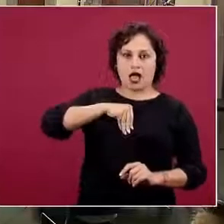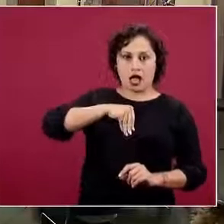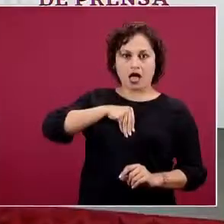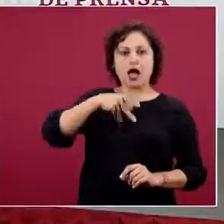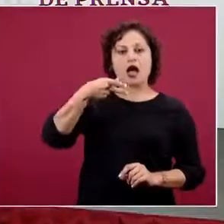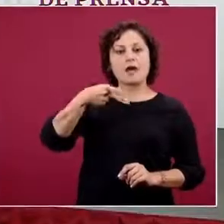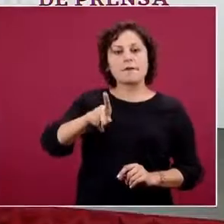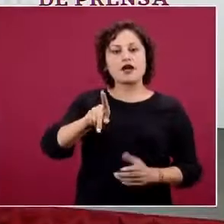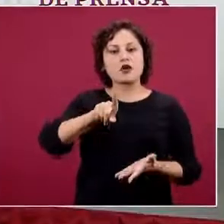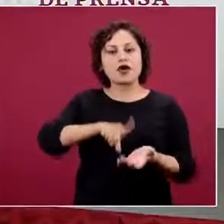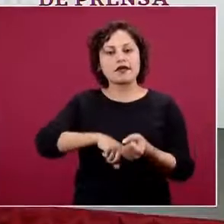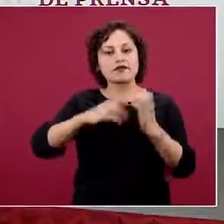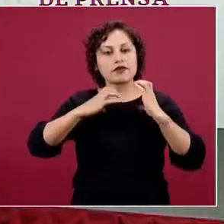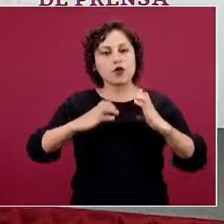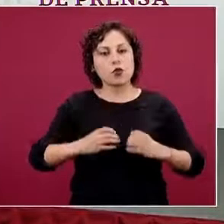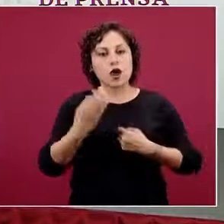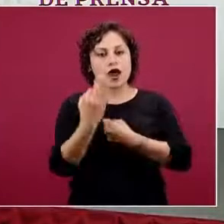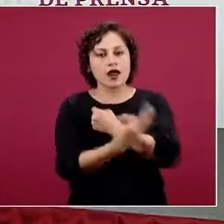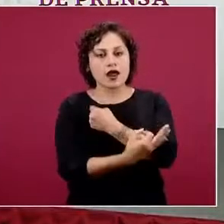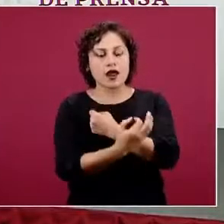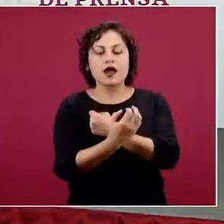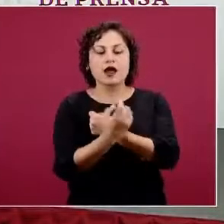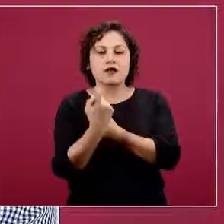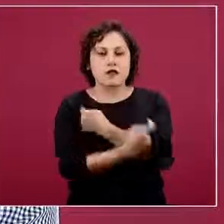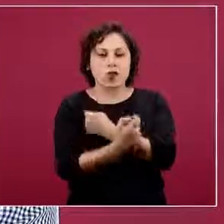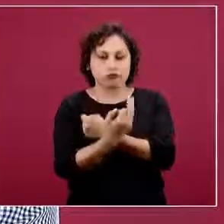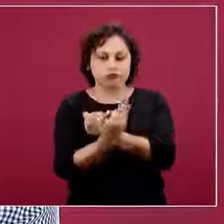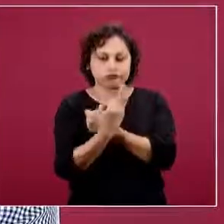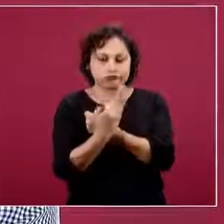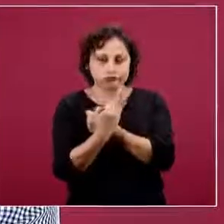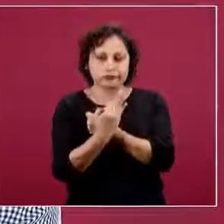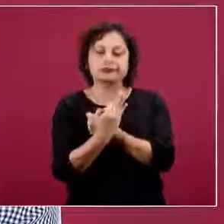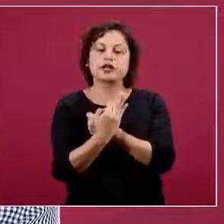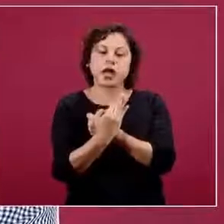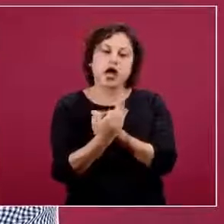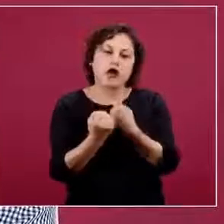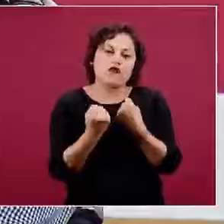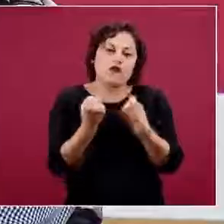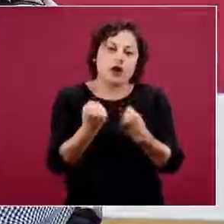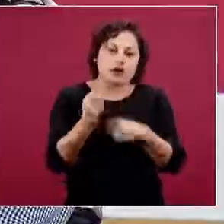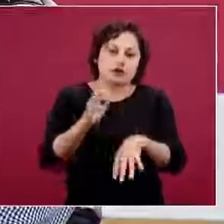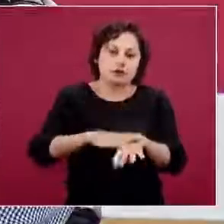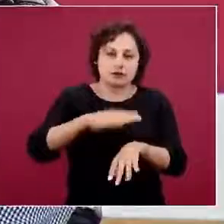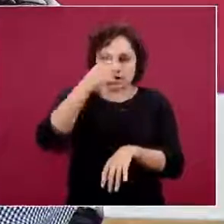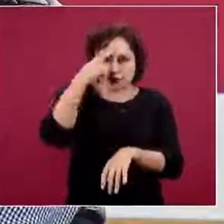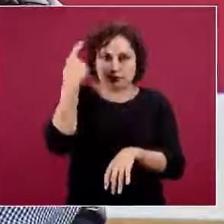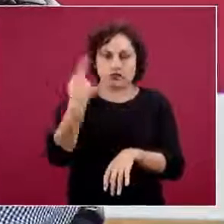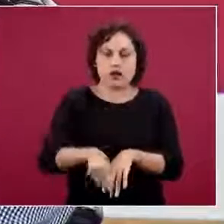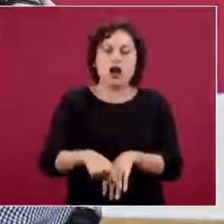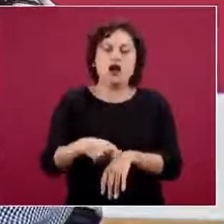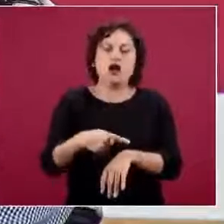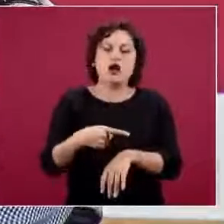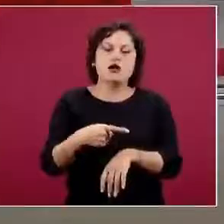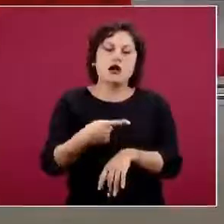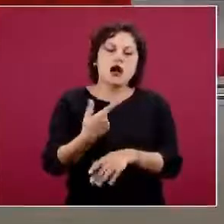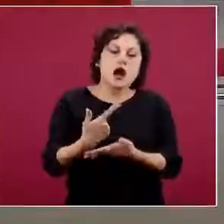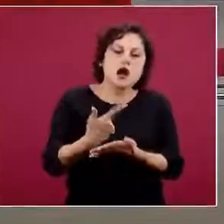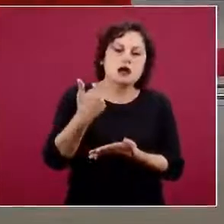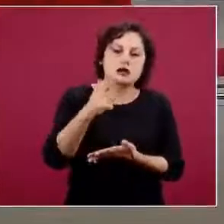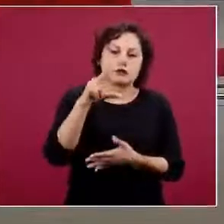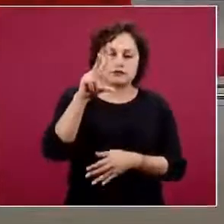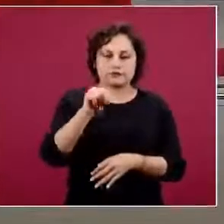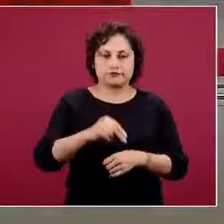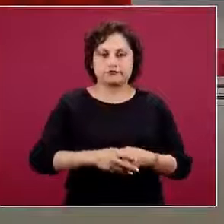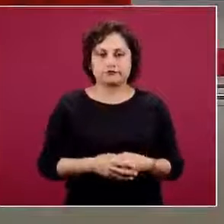Entonces, aún que hubiera sido vacunada el 1 de octubre, que es cuando inició la campaña, no hubiera alcanzado a